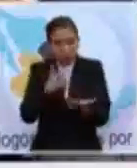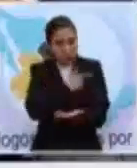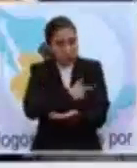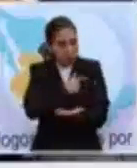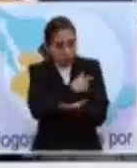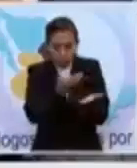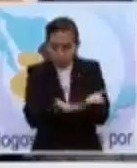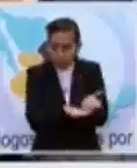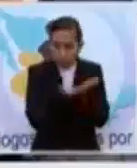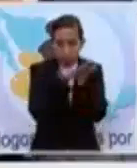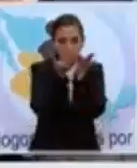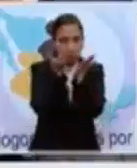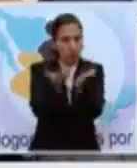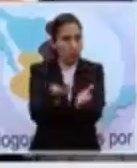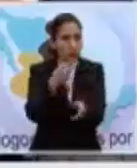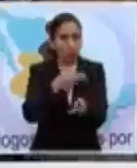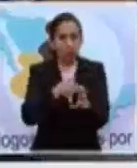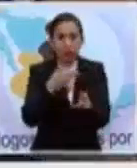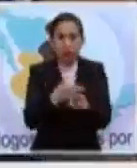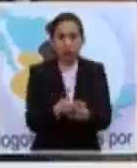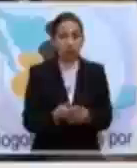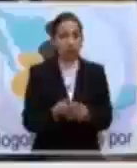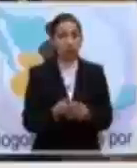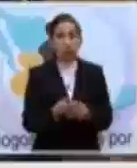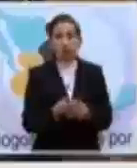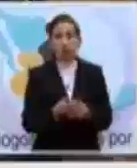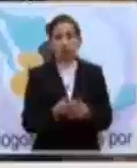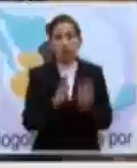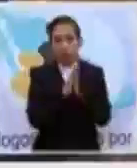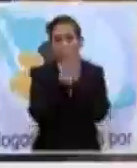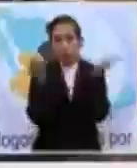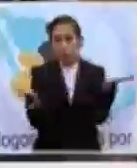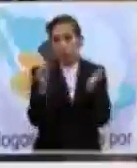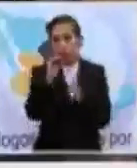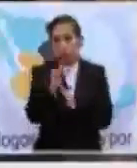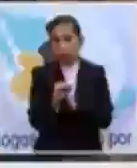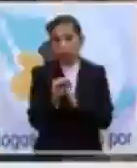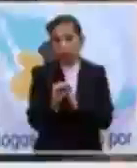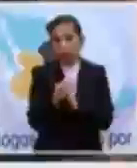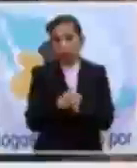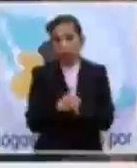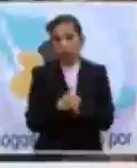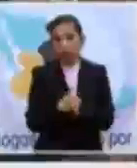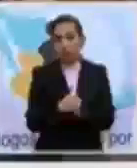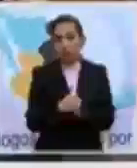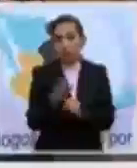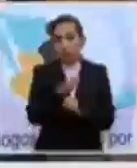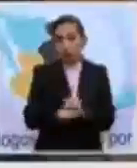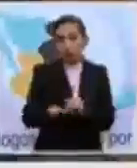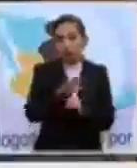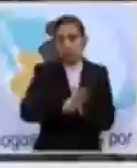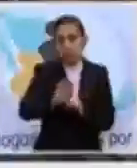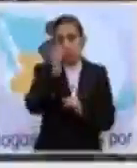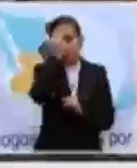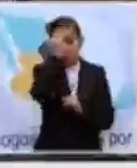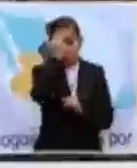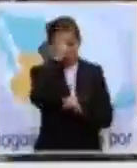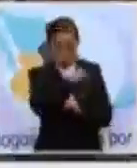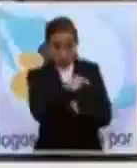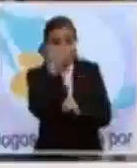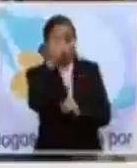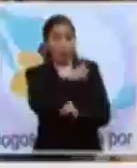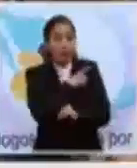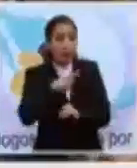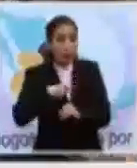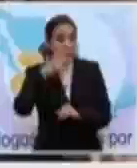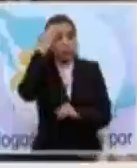le hago llegar hasta un libro pequeño. Los conozco todos, sobre senadora. integración del sector. Bueno, entonces si los conoce debe de